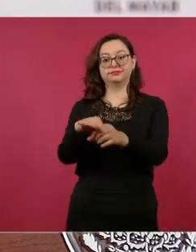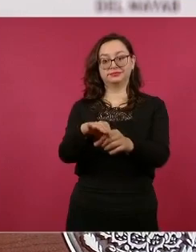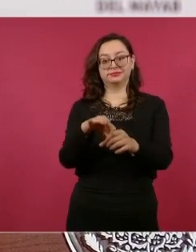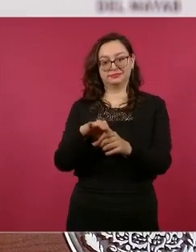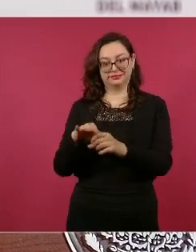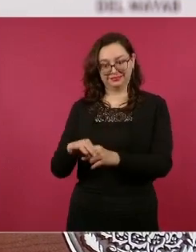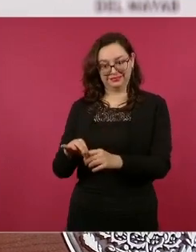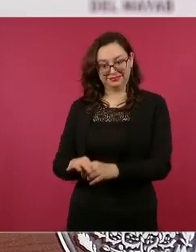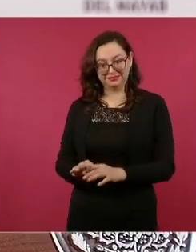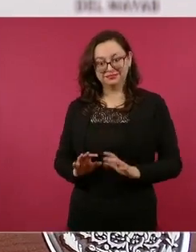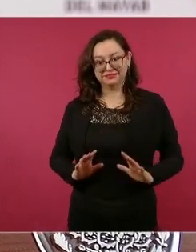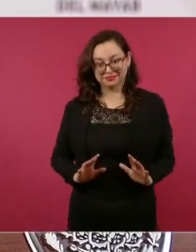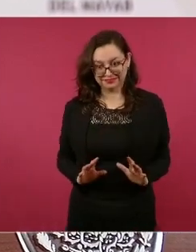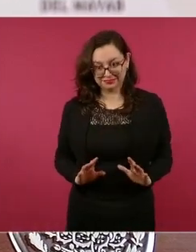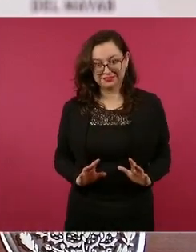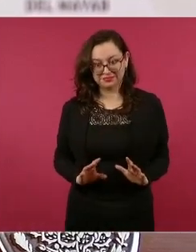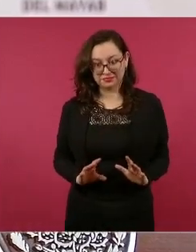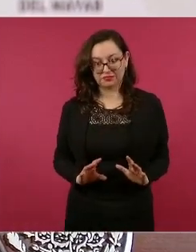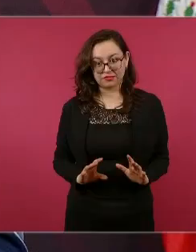pero antes,